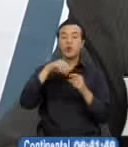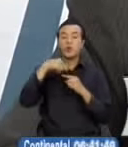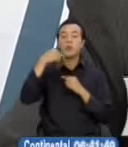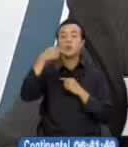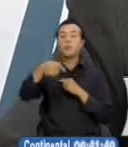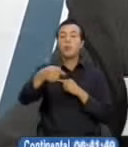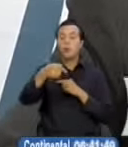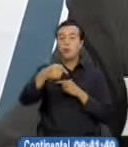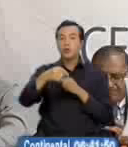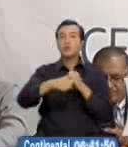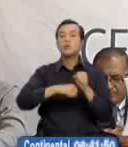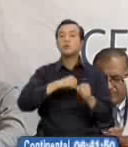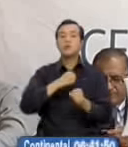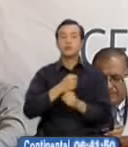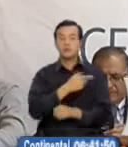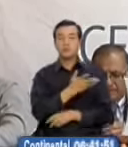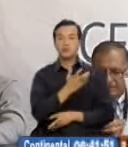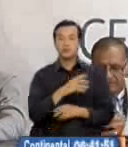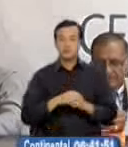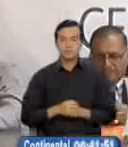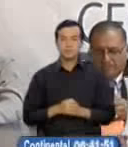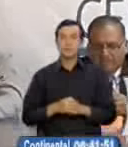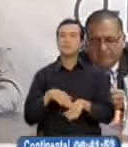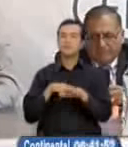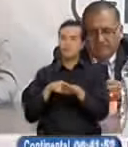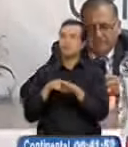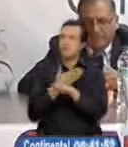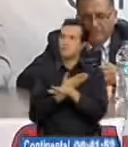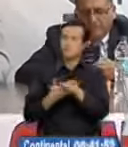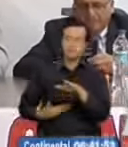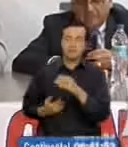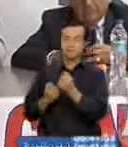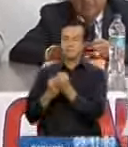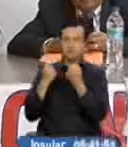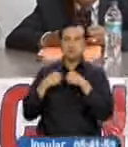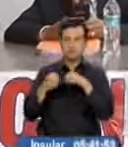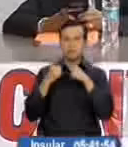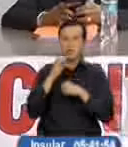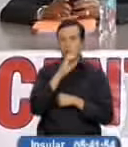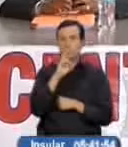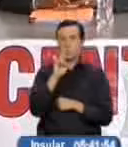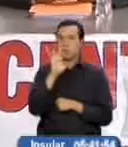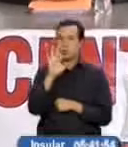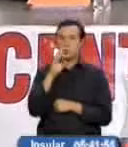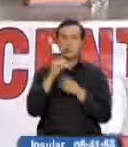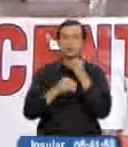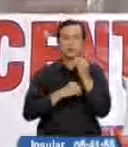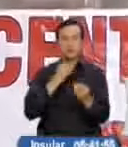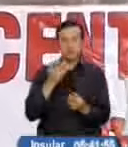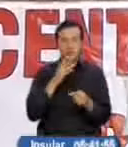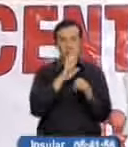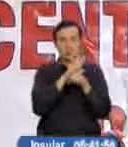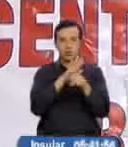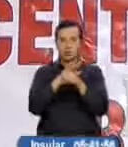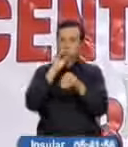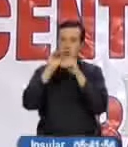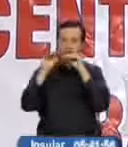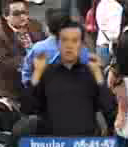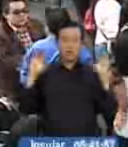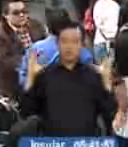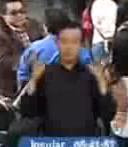lid electoral. En señal de respaldo a la gestión gubernamental, la Central Unitaria de Trabajadores hizo una convocatoria a